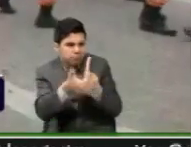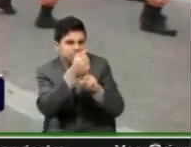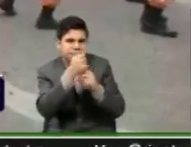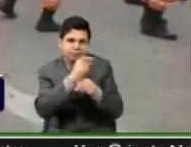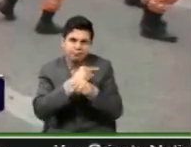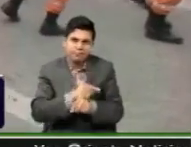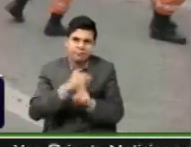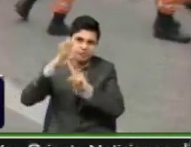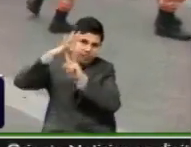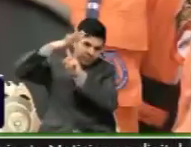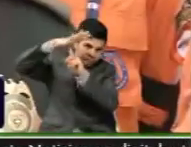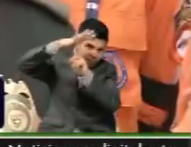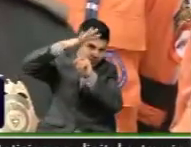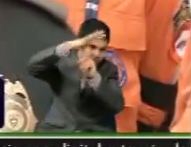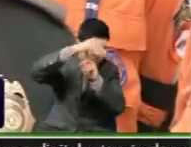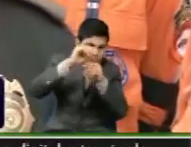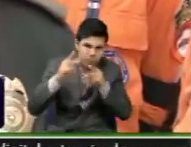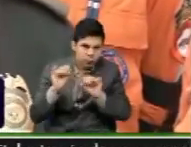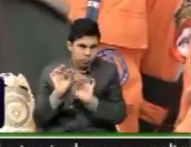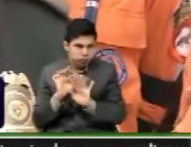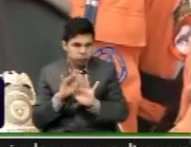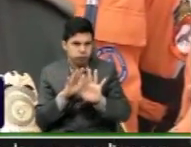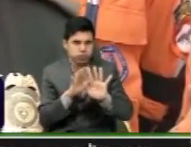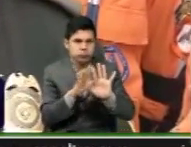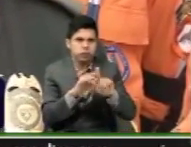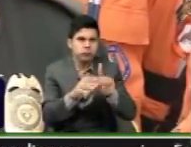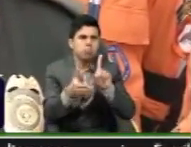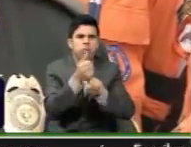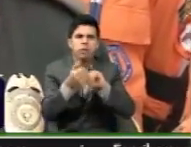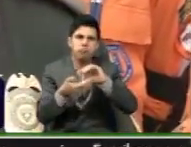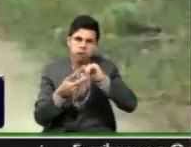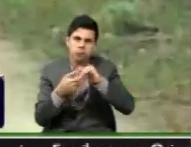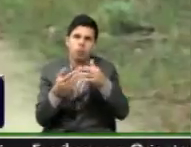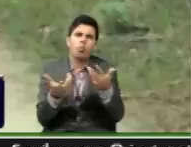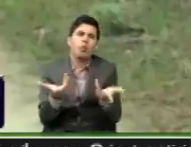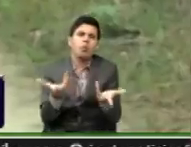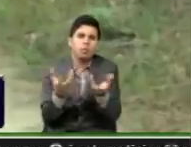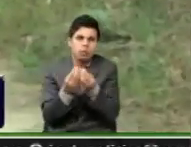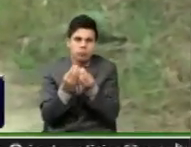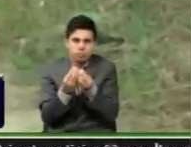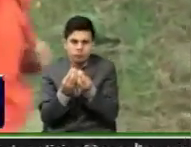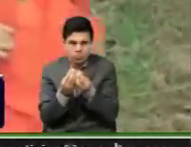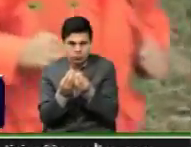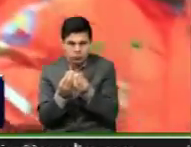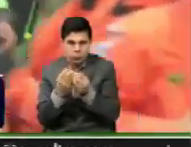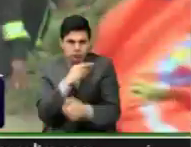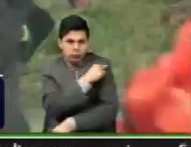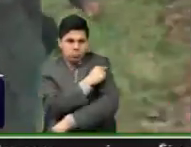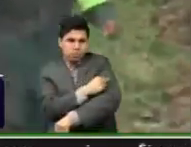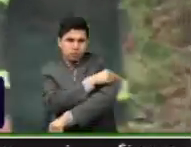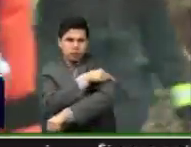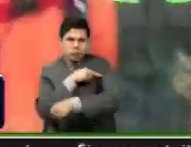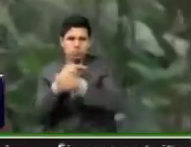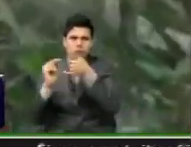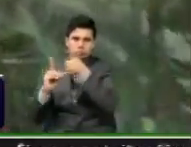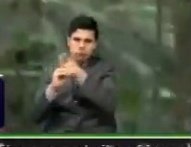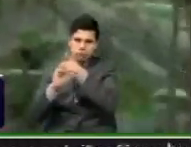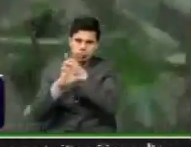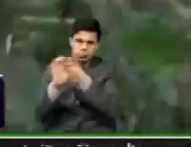aire y tierra los buscaron. Ellos fueron ubicados inicialmente por unidades de Cruz Roja y Defensa